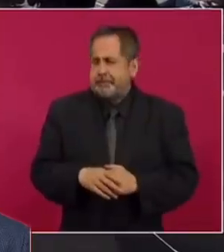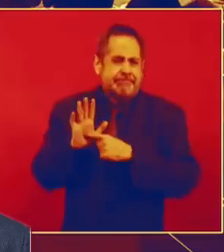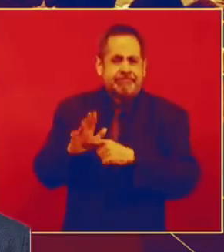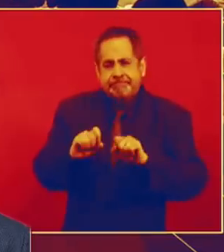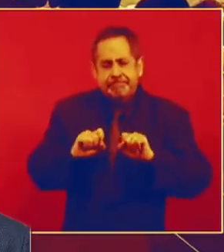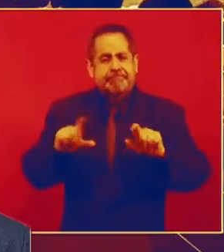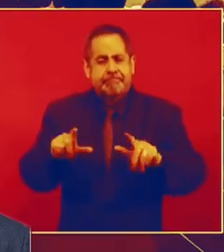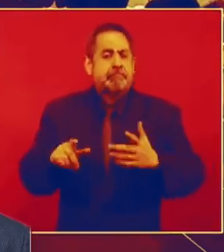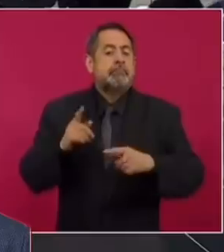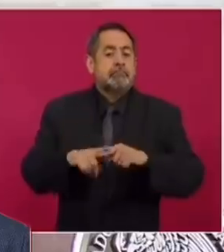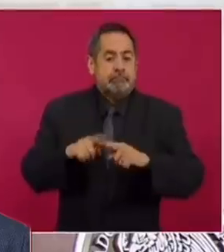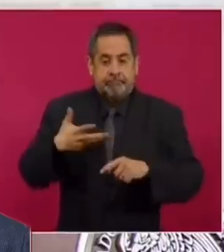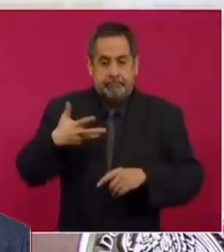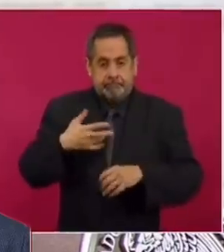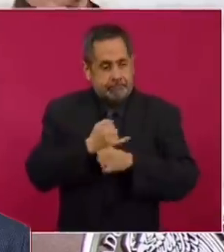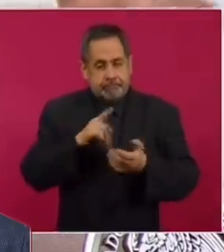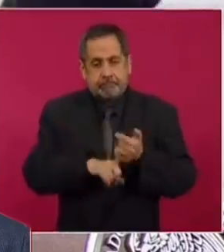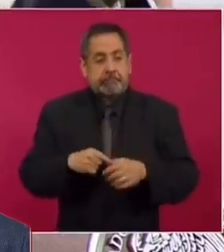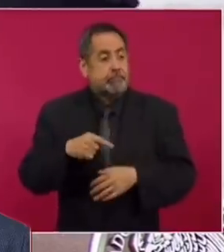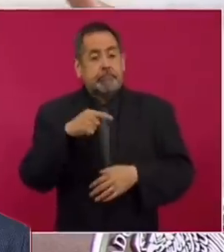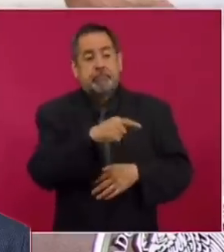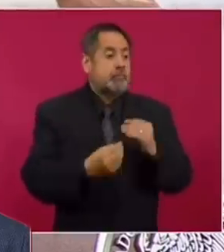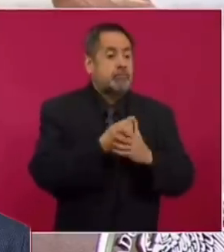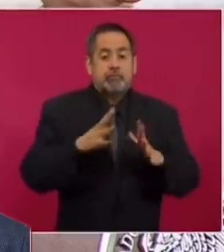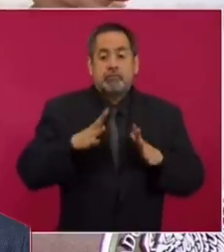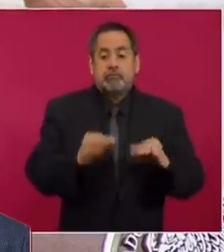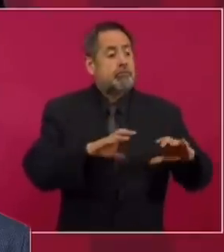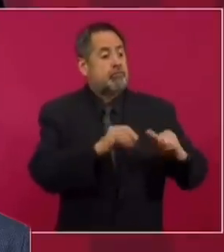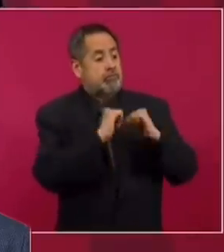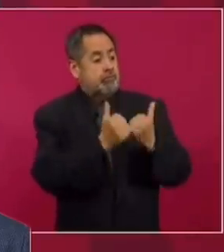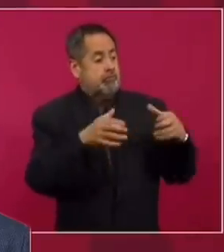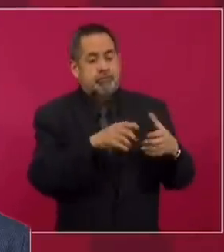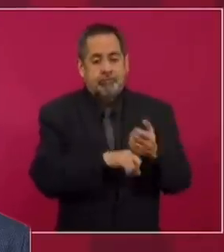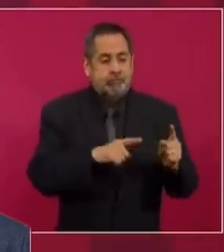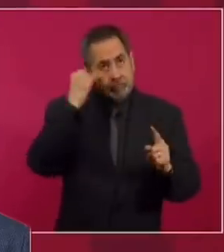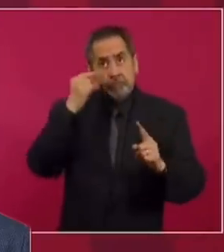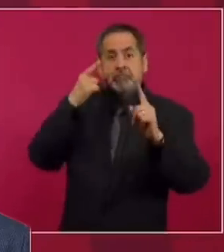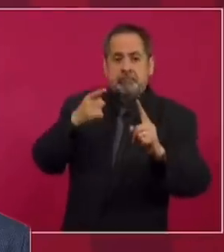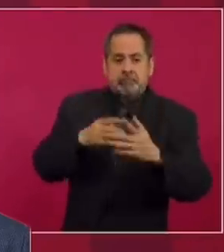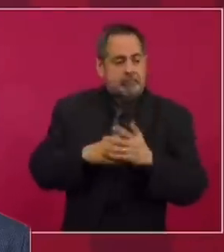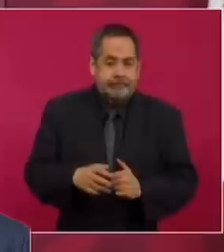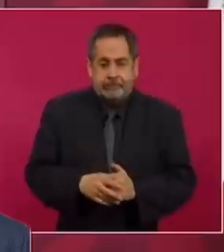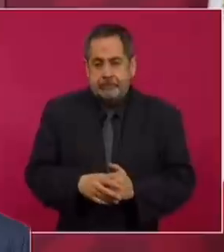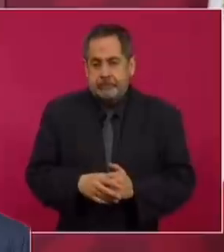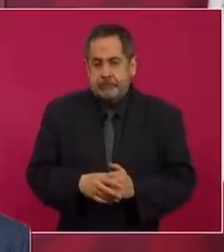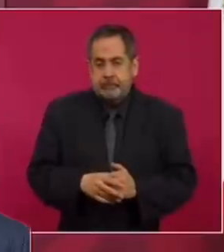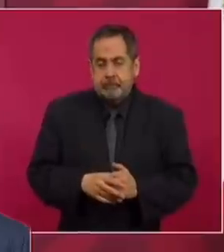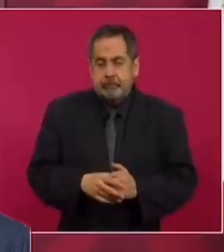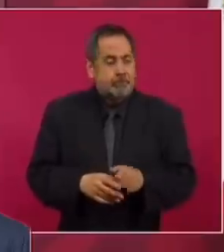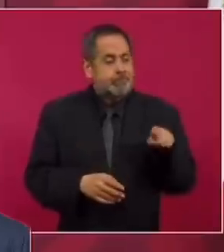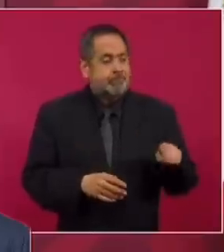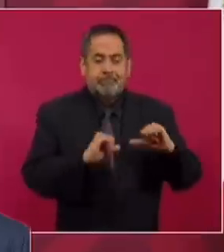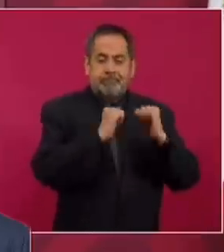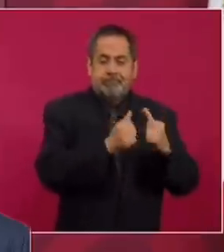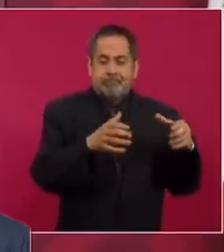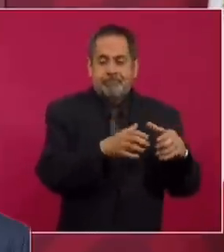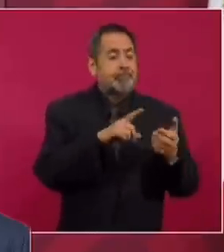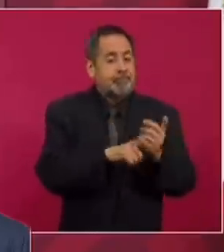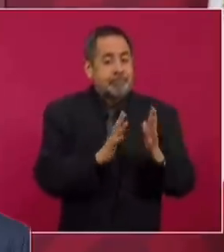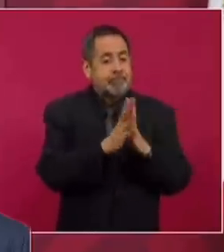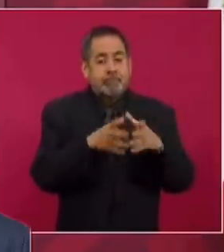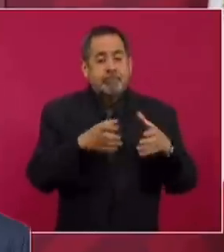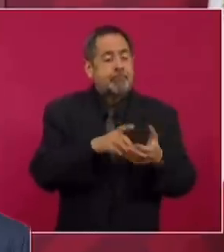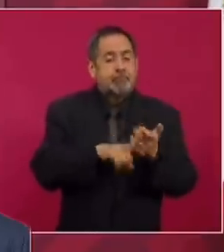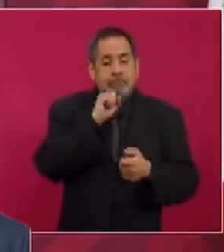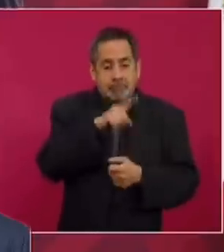mañana, la información que tenemos. Desde que crearon la asociación, el objetivo es atacarnos. Porque pues esa asociación participó en el